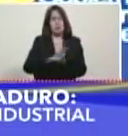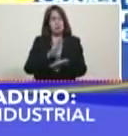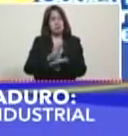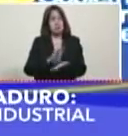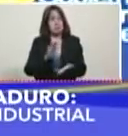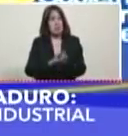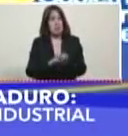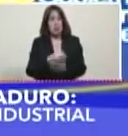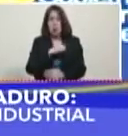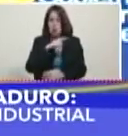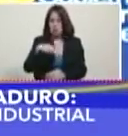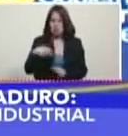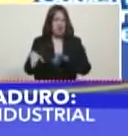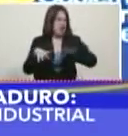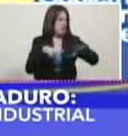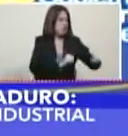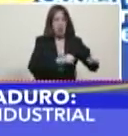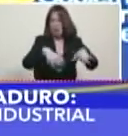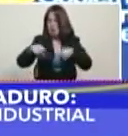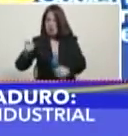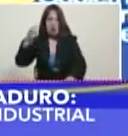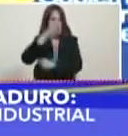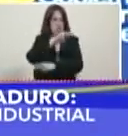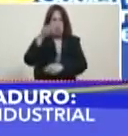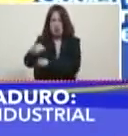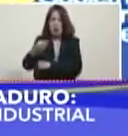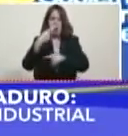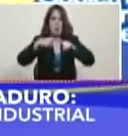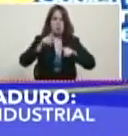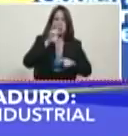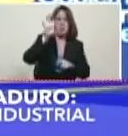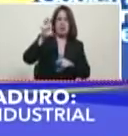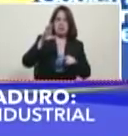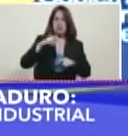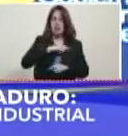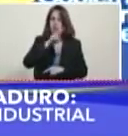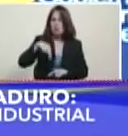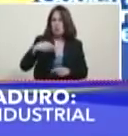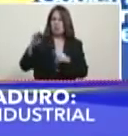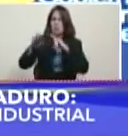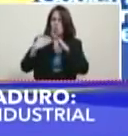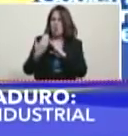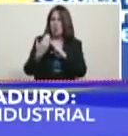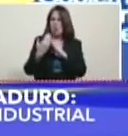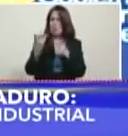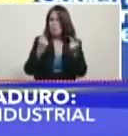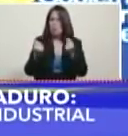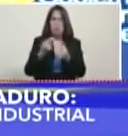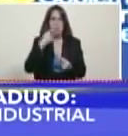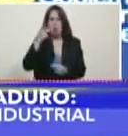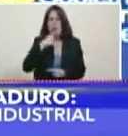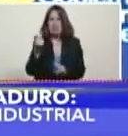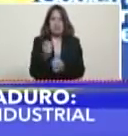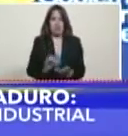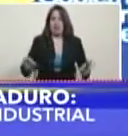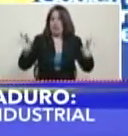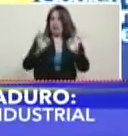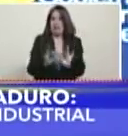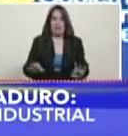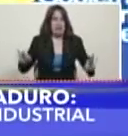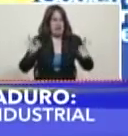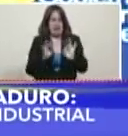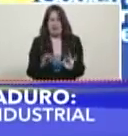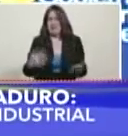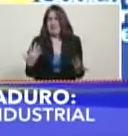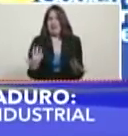conquistar, colonizar, tomar, imponer a otros países nuestro modelo de político, nada, no, nosotros no somos un país imperialista,